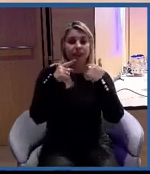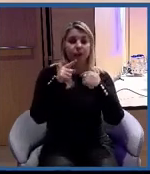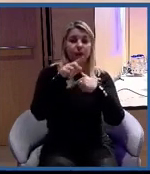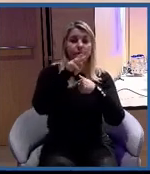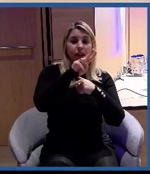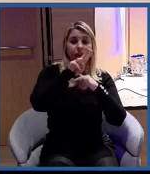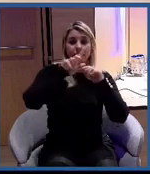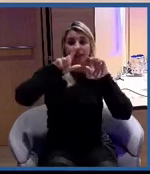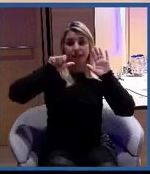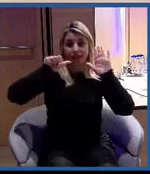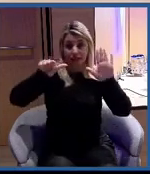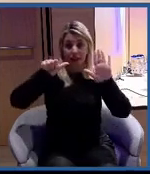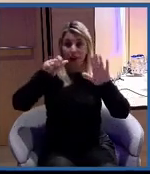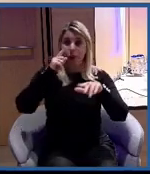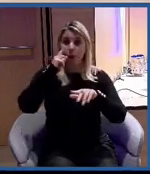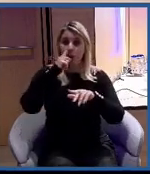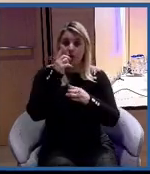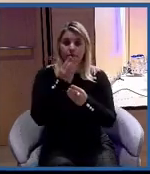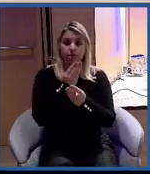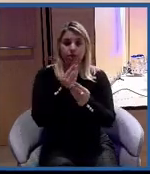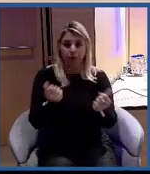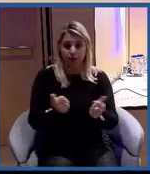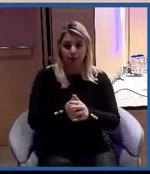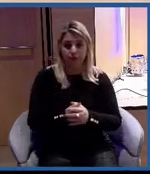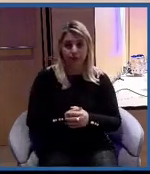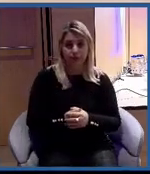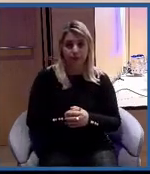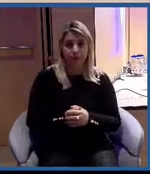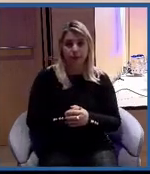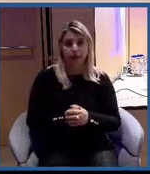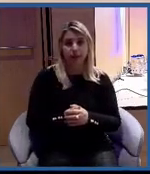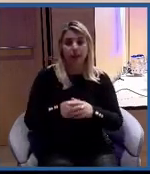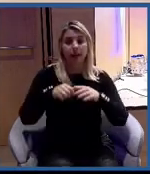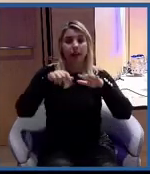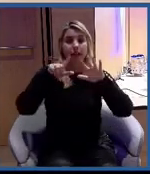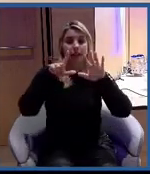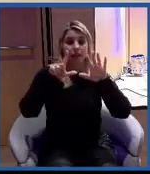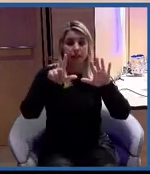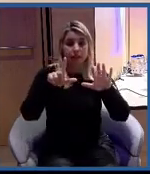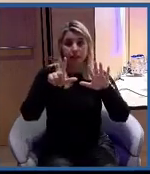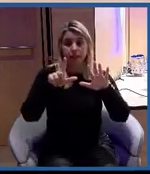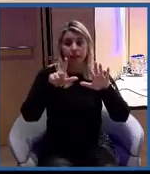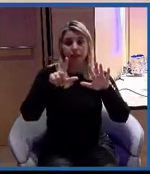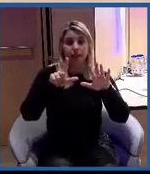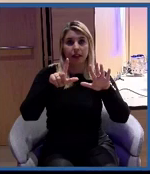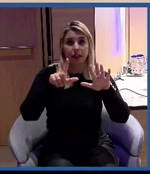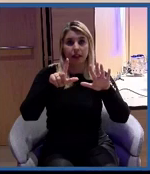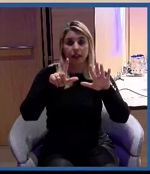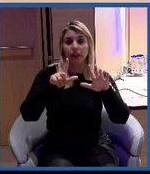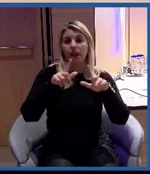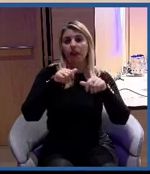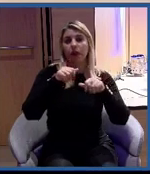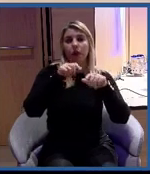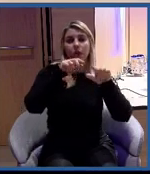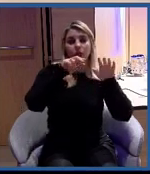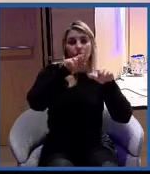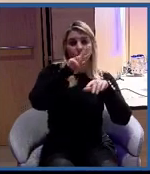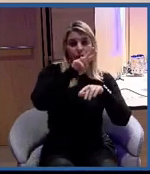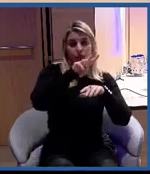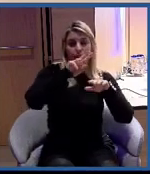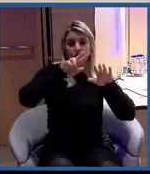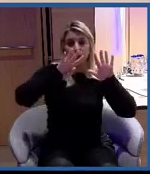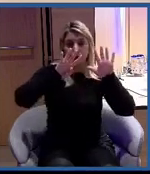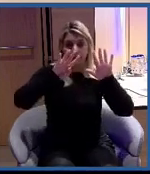26 de junio desaparece siete de cada 10 alcaldes bueno 297